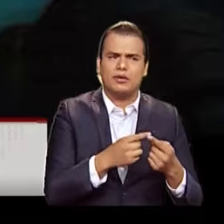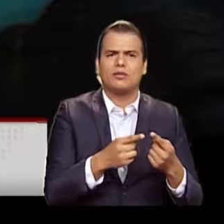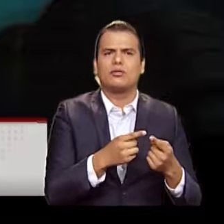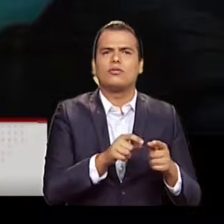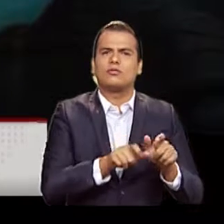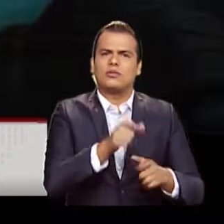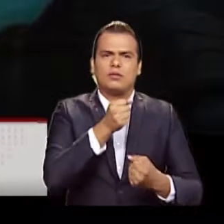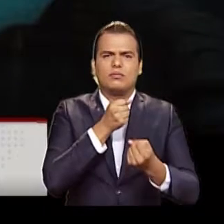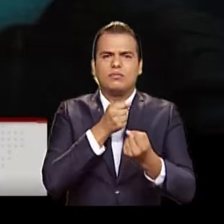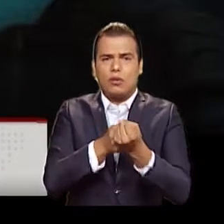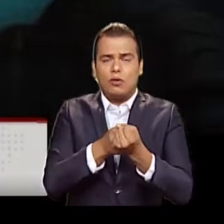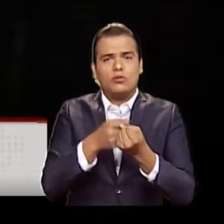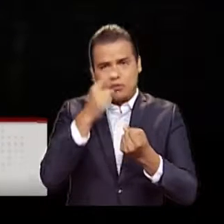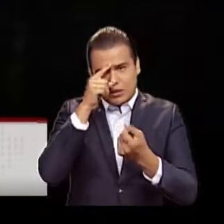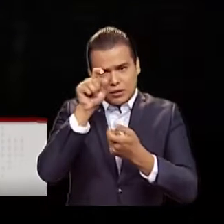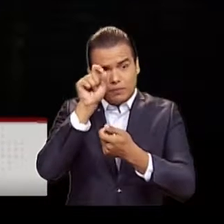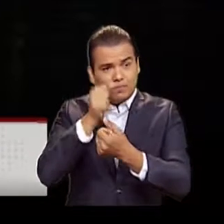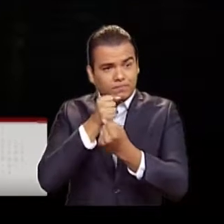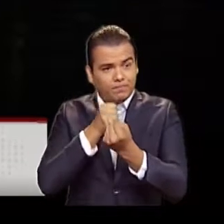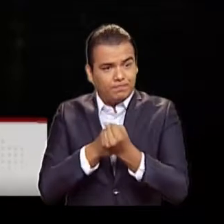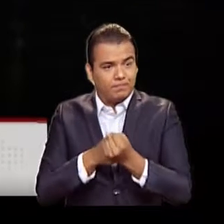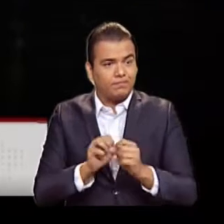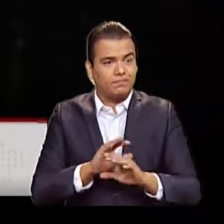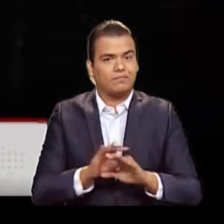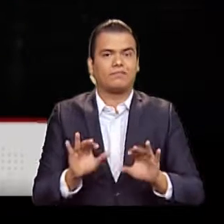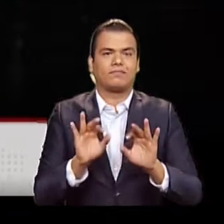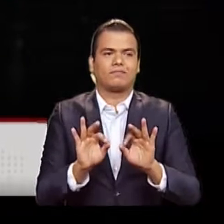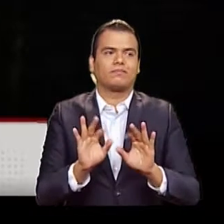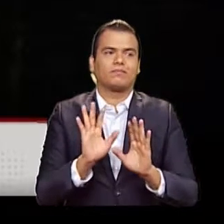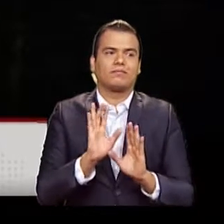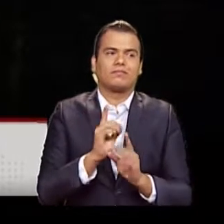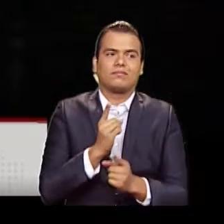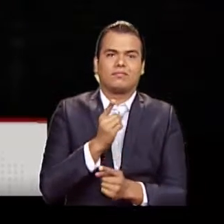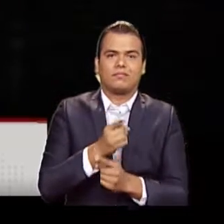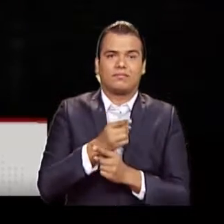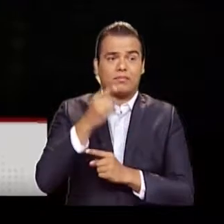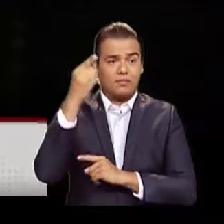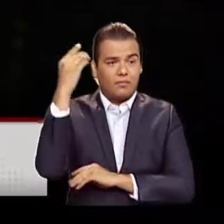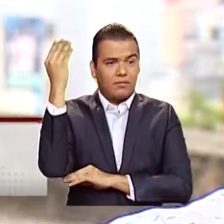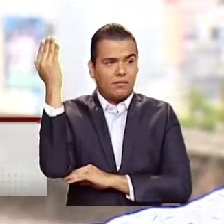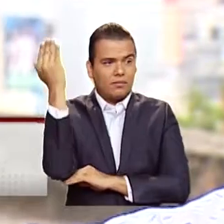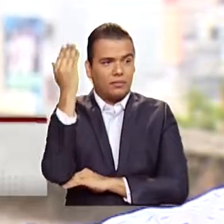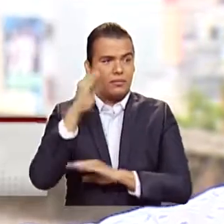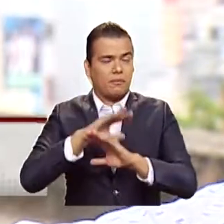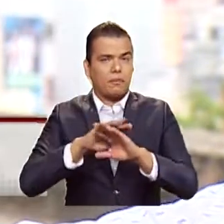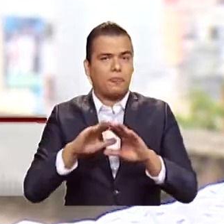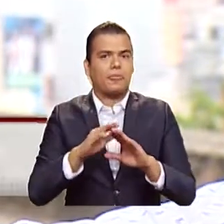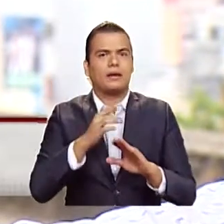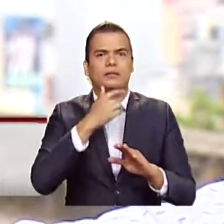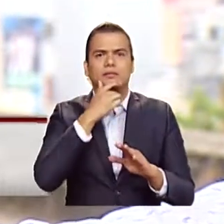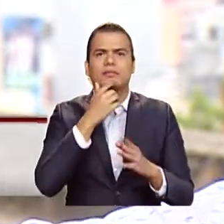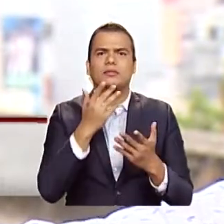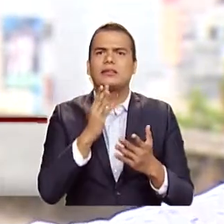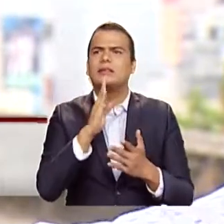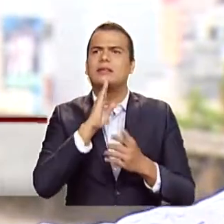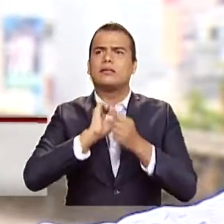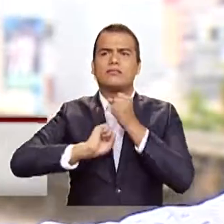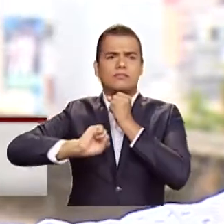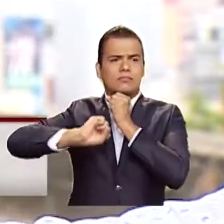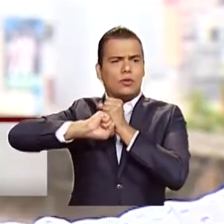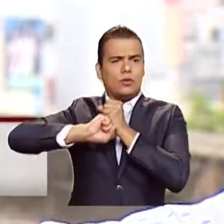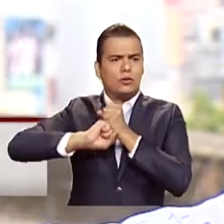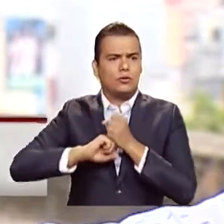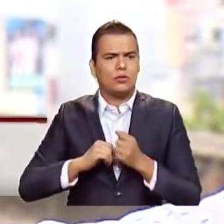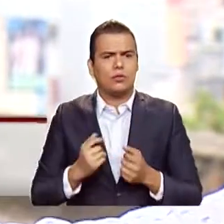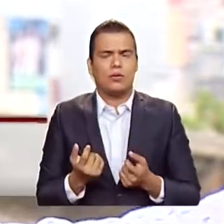que creyeron en el proyecto que hoy es realidad. En esa lógica necesitas encontrar gente que te apoye tanto financieramente